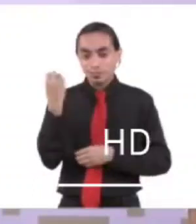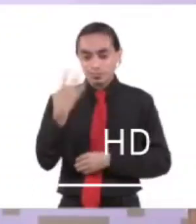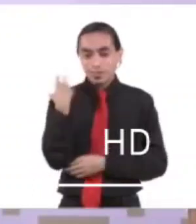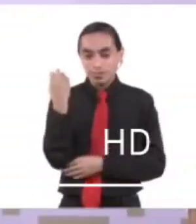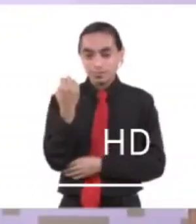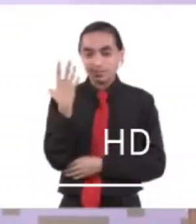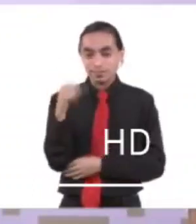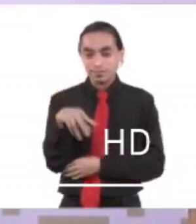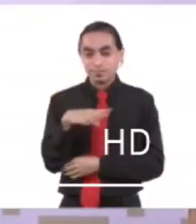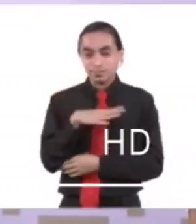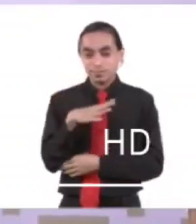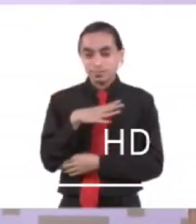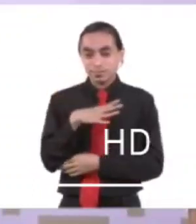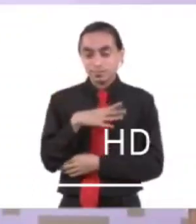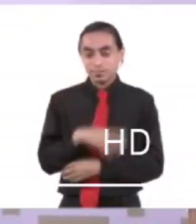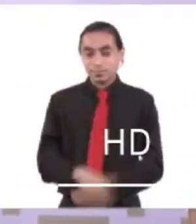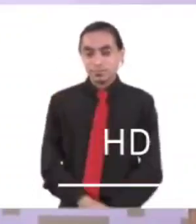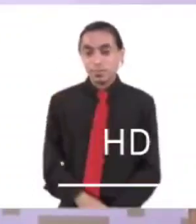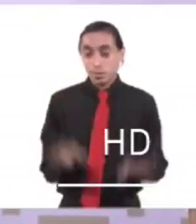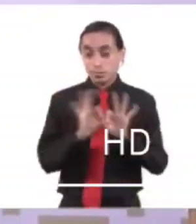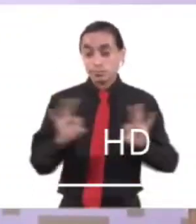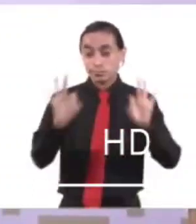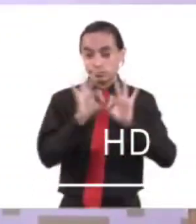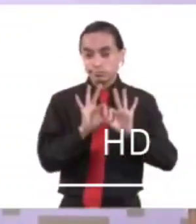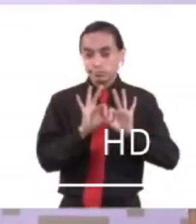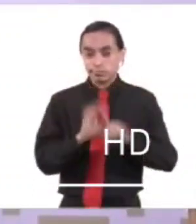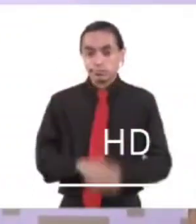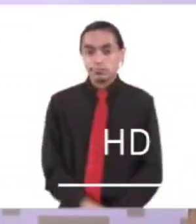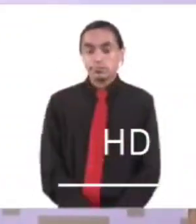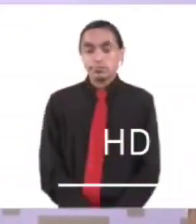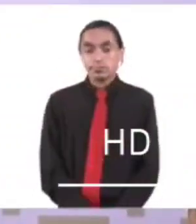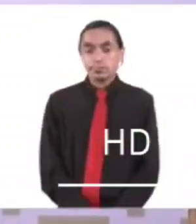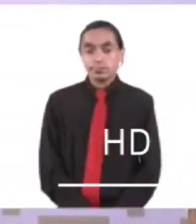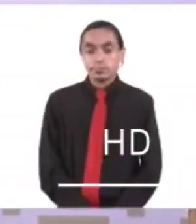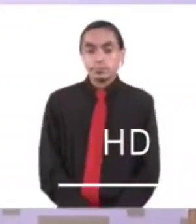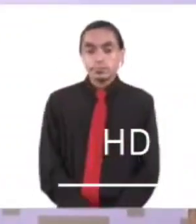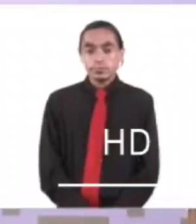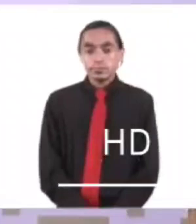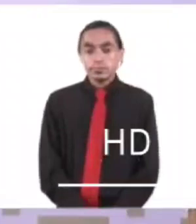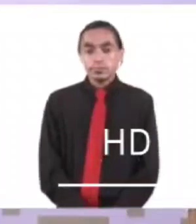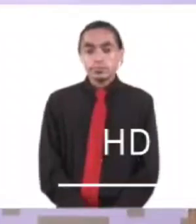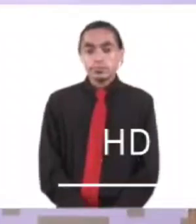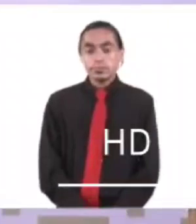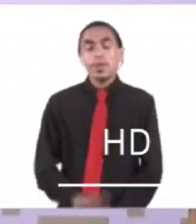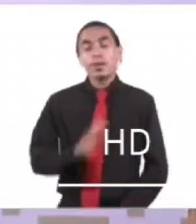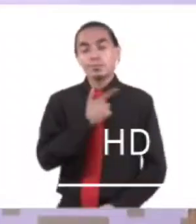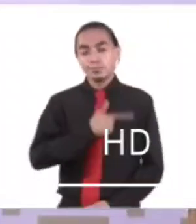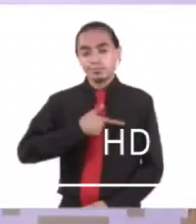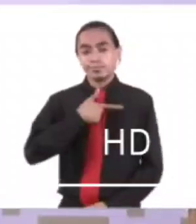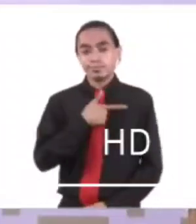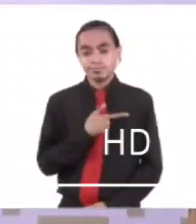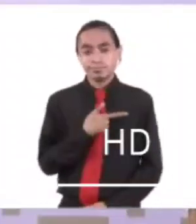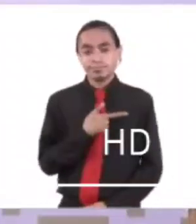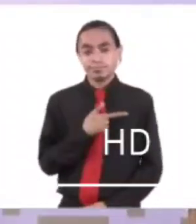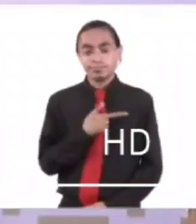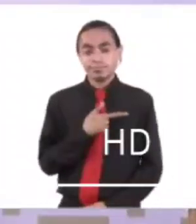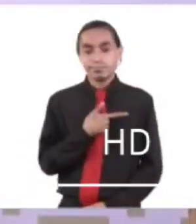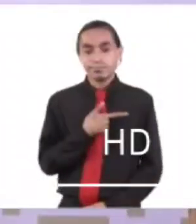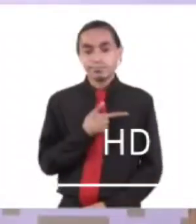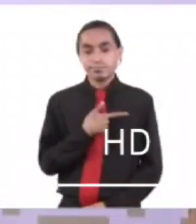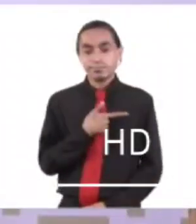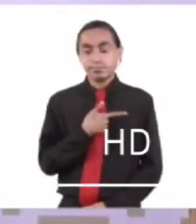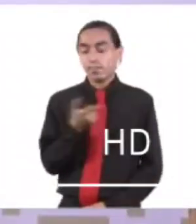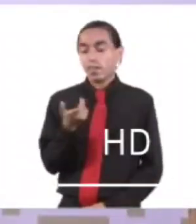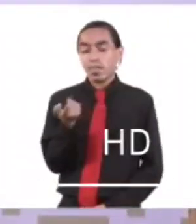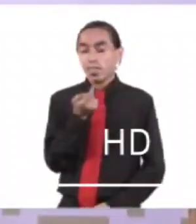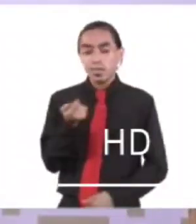un evento simbólico y muy importante. Es también me da mucho gusto que sea también de los